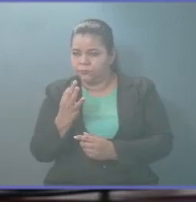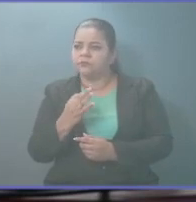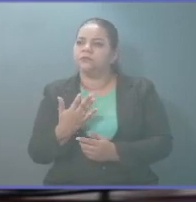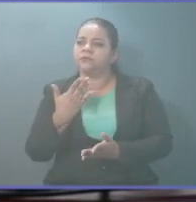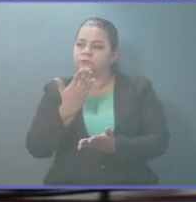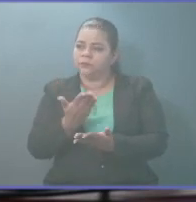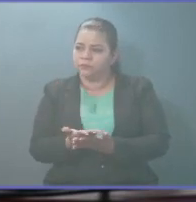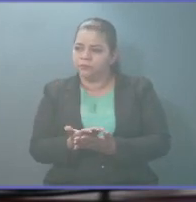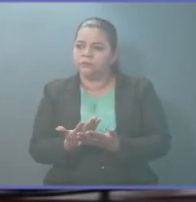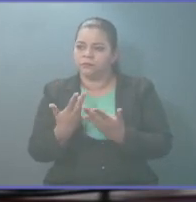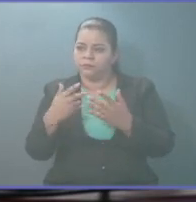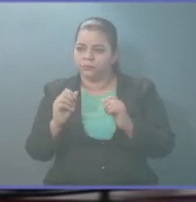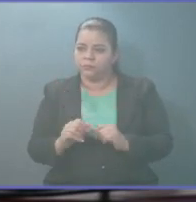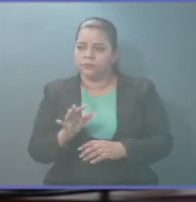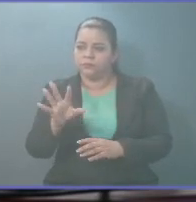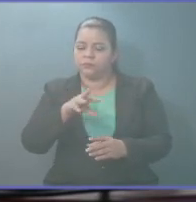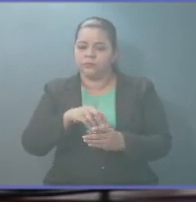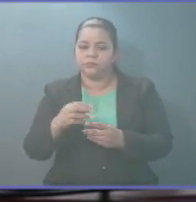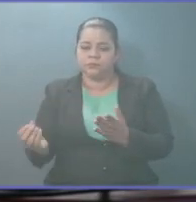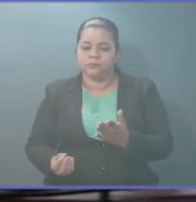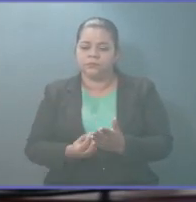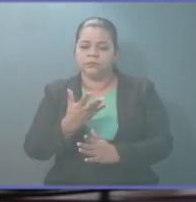Diputada Esmeralda García.